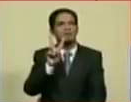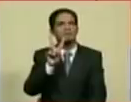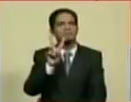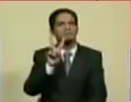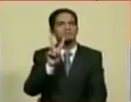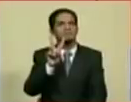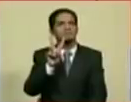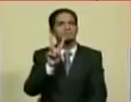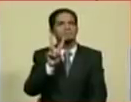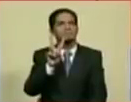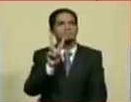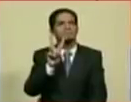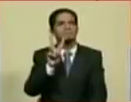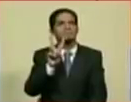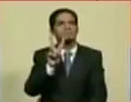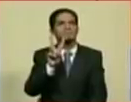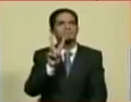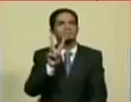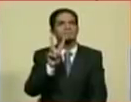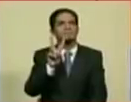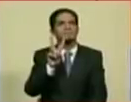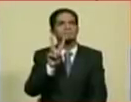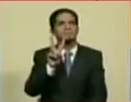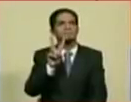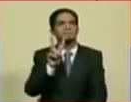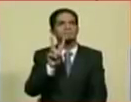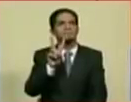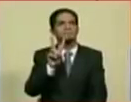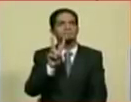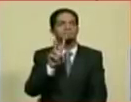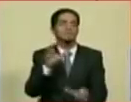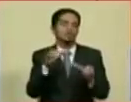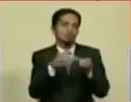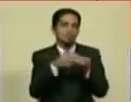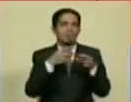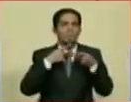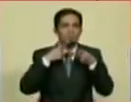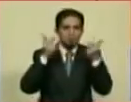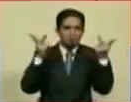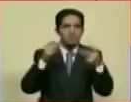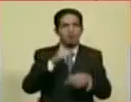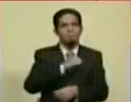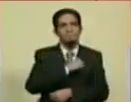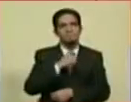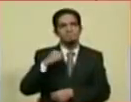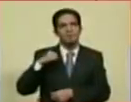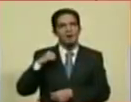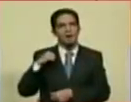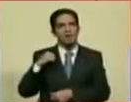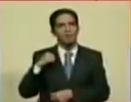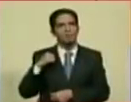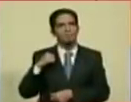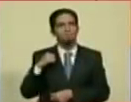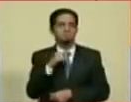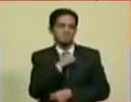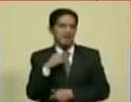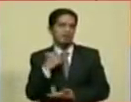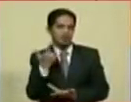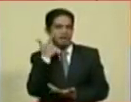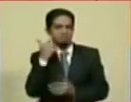venezolano me refiero a los sectores públicos y privados, ya voy a colocar algunos